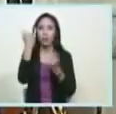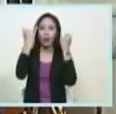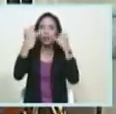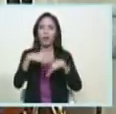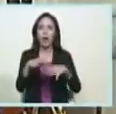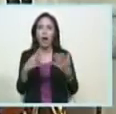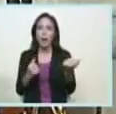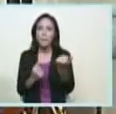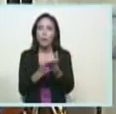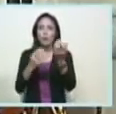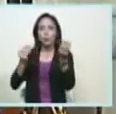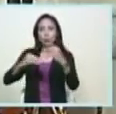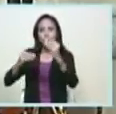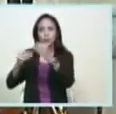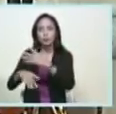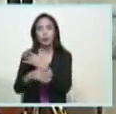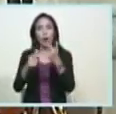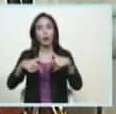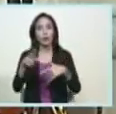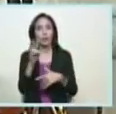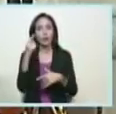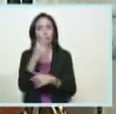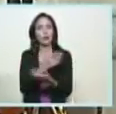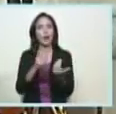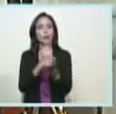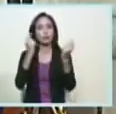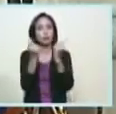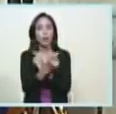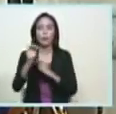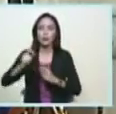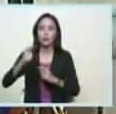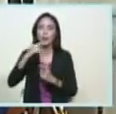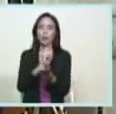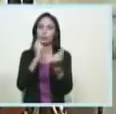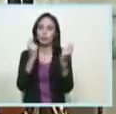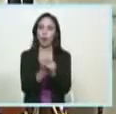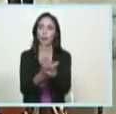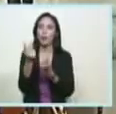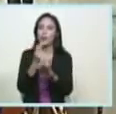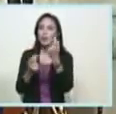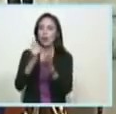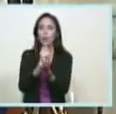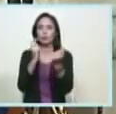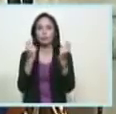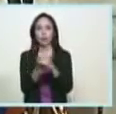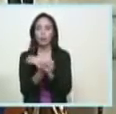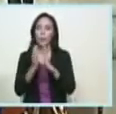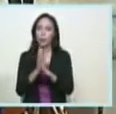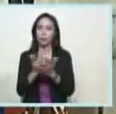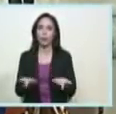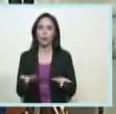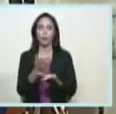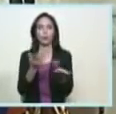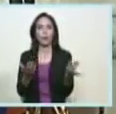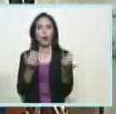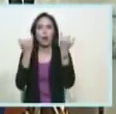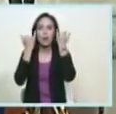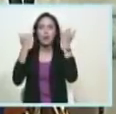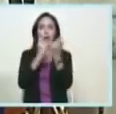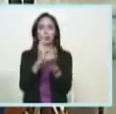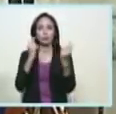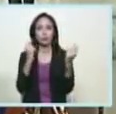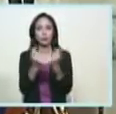pido el apoyo porque venezuela necesita este gran cambio monetario vamos a restituir